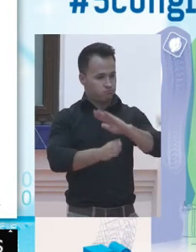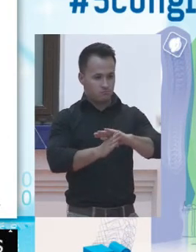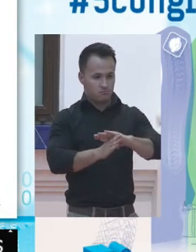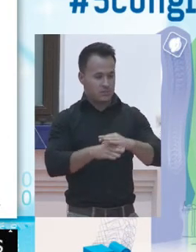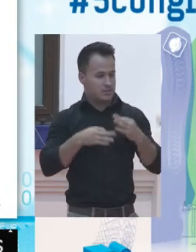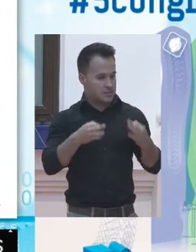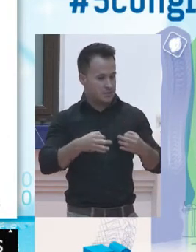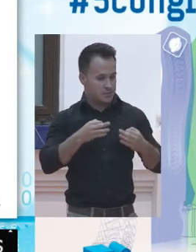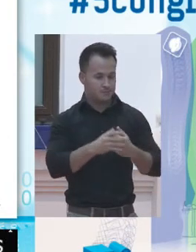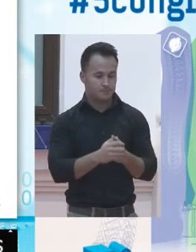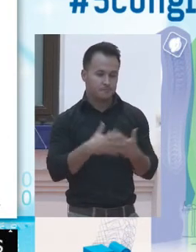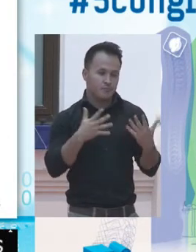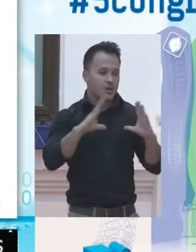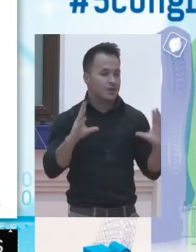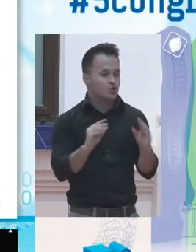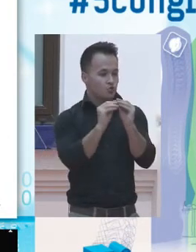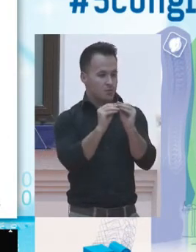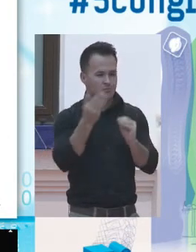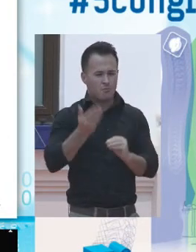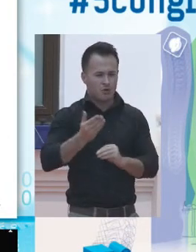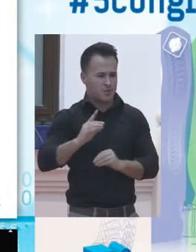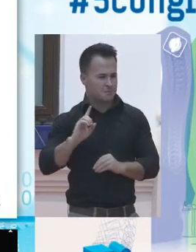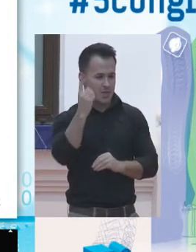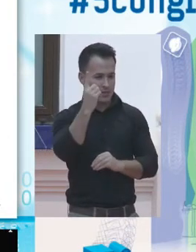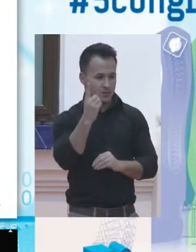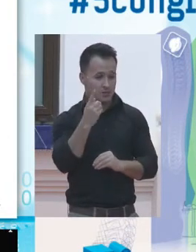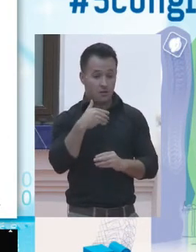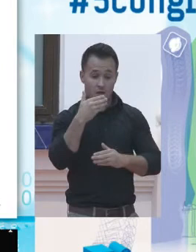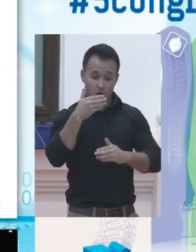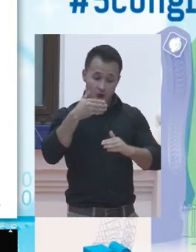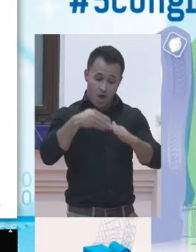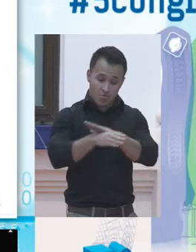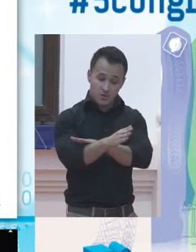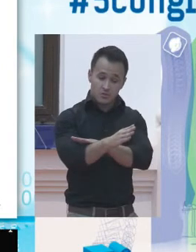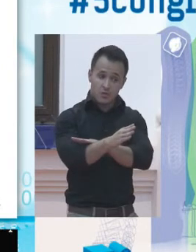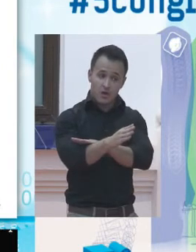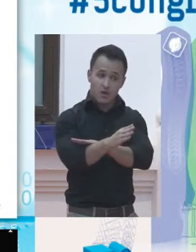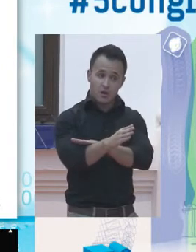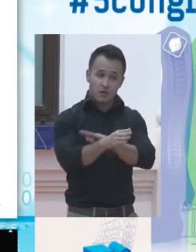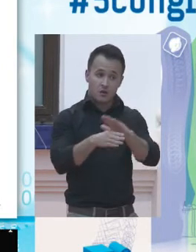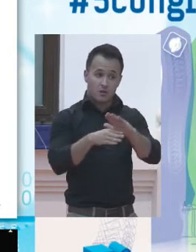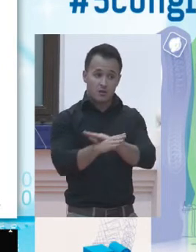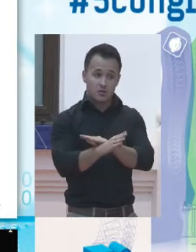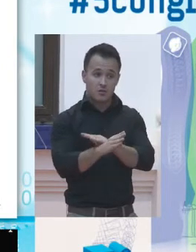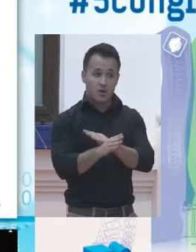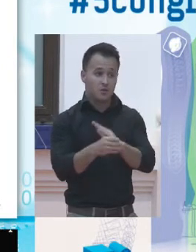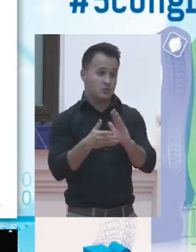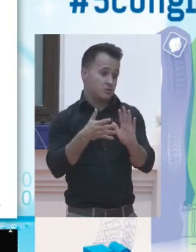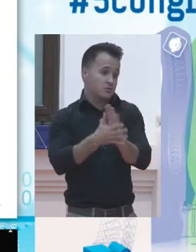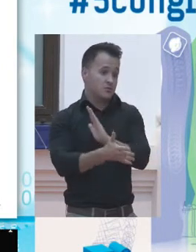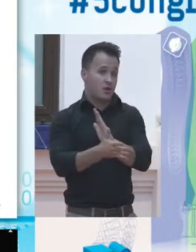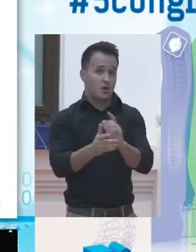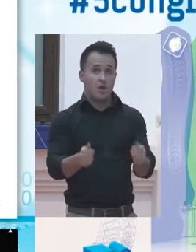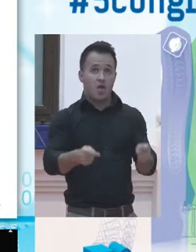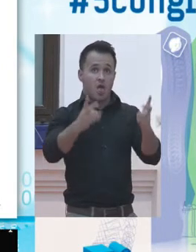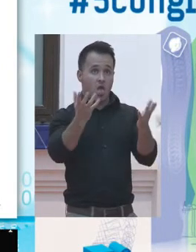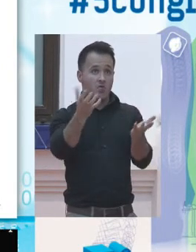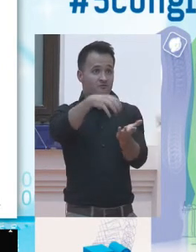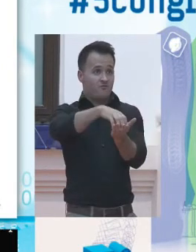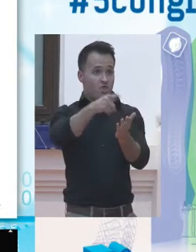Entonces, el resumen y lo más importante, la accesibilidad no está en las rampas del edificio, que sí lo está,